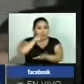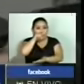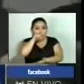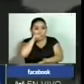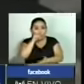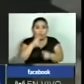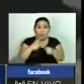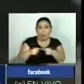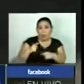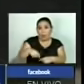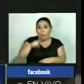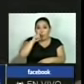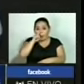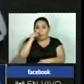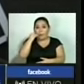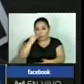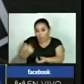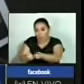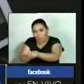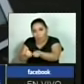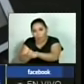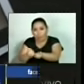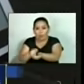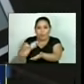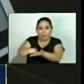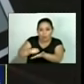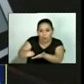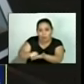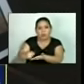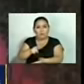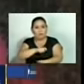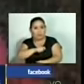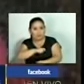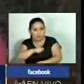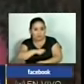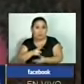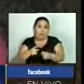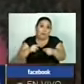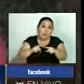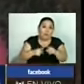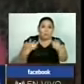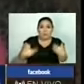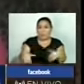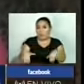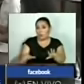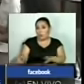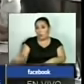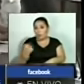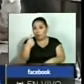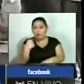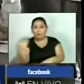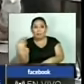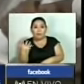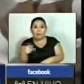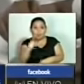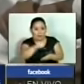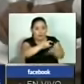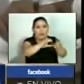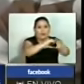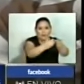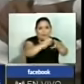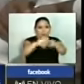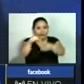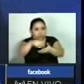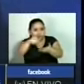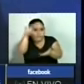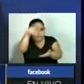a ellos a quienes les está tocando guiarlos en lecciones educativas y cuando normalmente estas tienen lugar en las aulas de